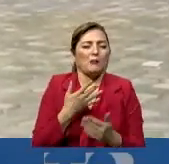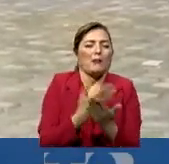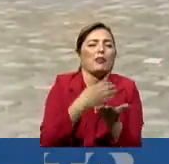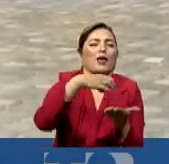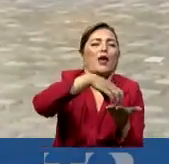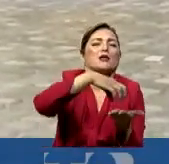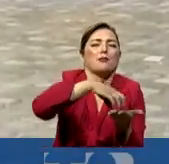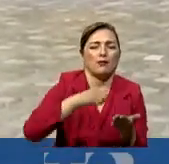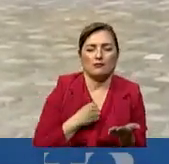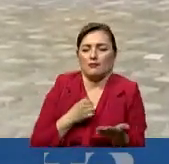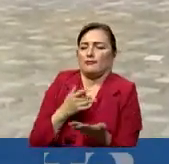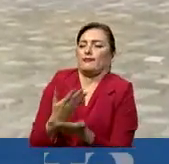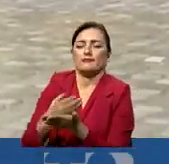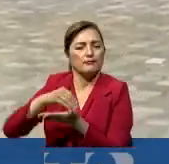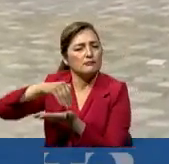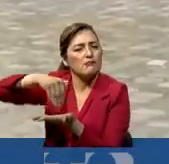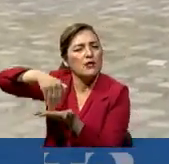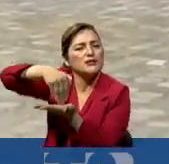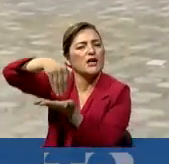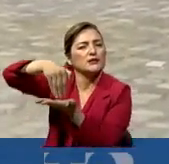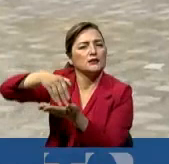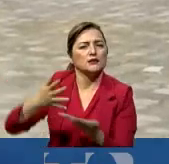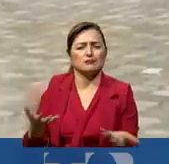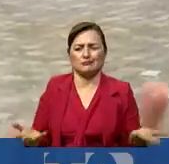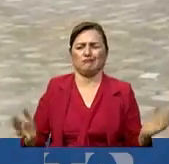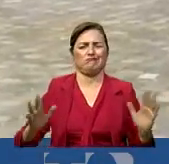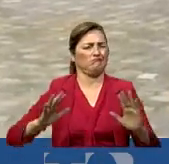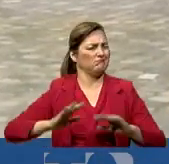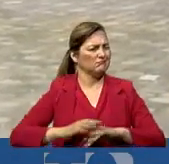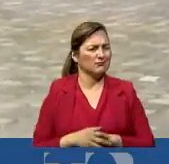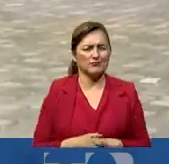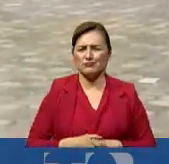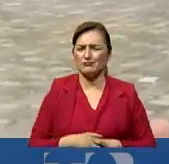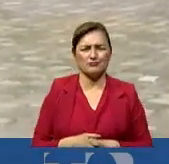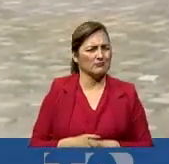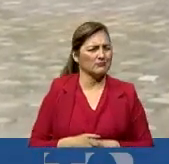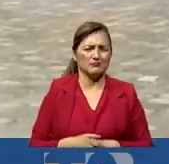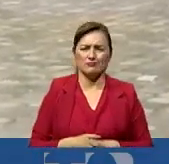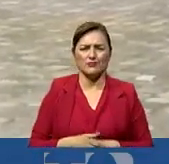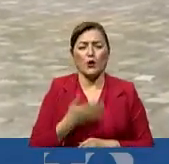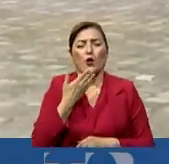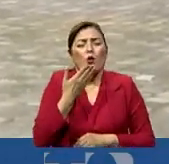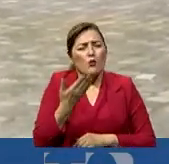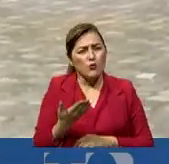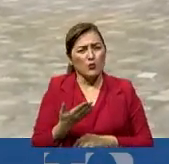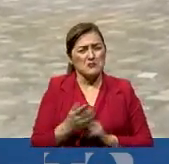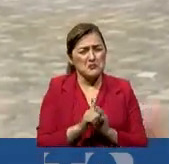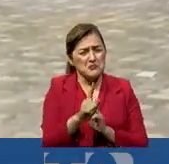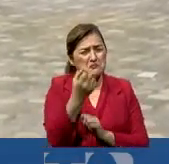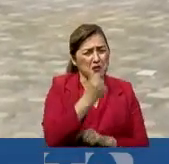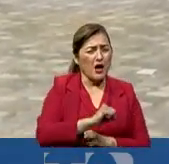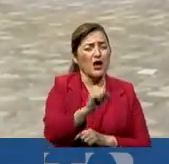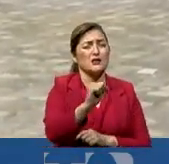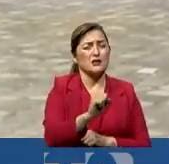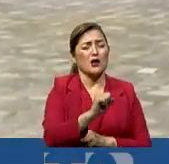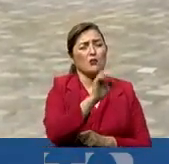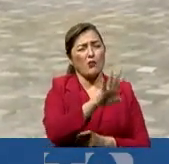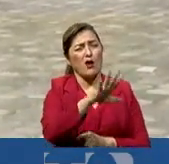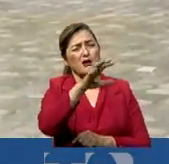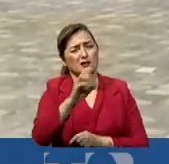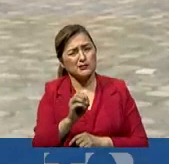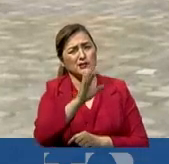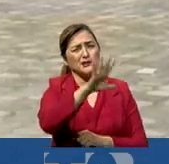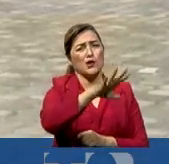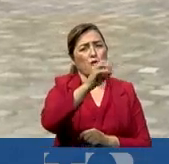cual considero es una medida totalmente fuera de contexto, porque hay que manejar